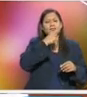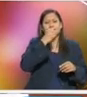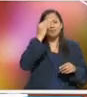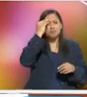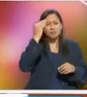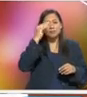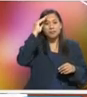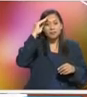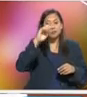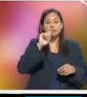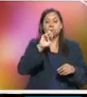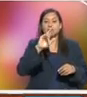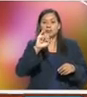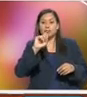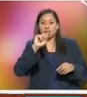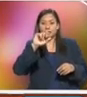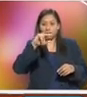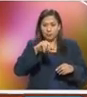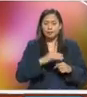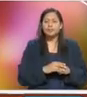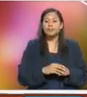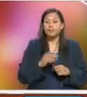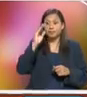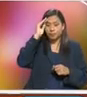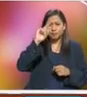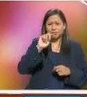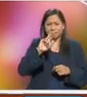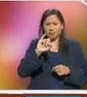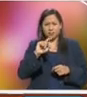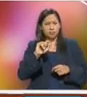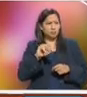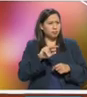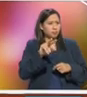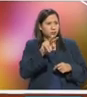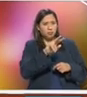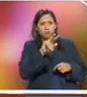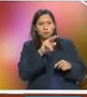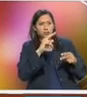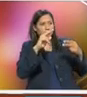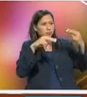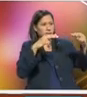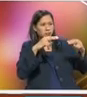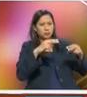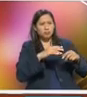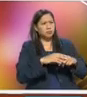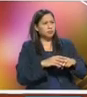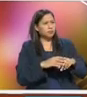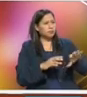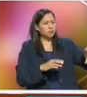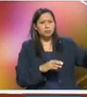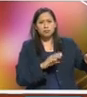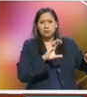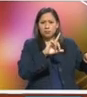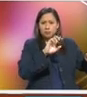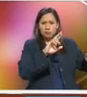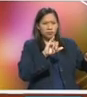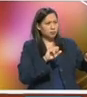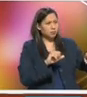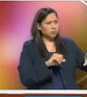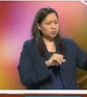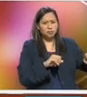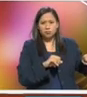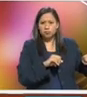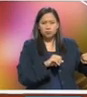llamado Don Tristán. Don Tristán vio la escena e inmediatamente se dirigió hacia su doña Clarisa, la